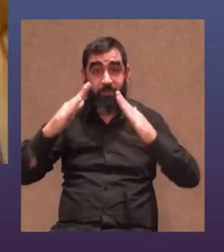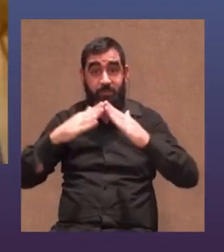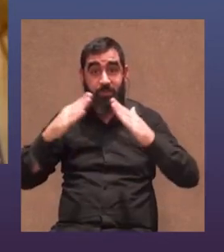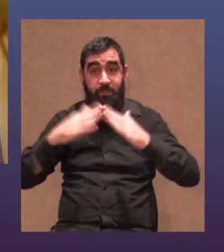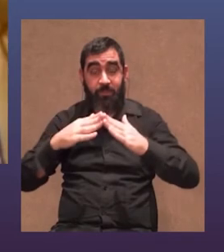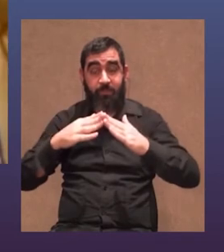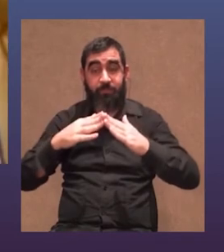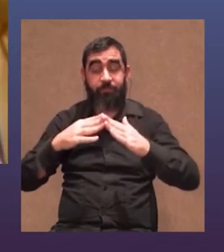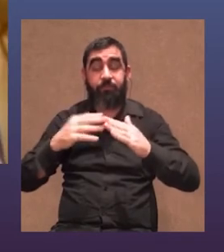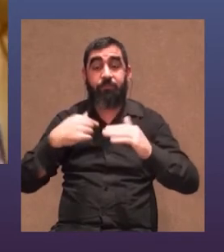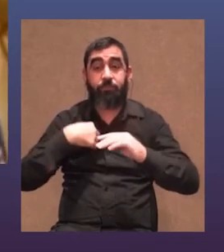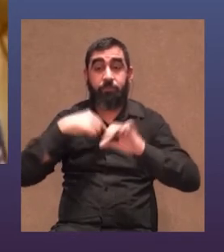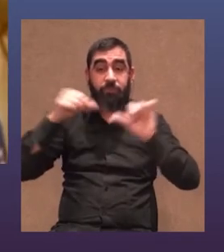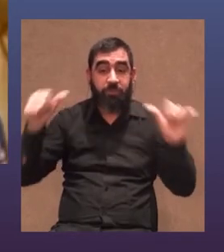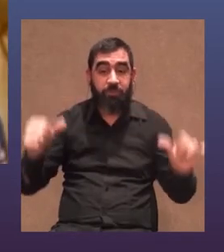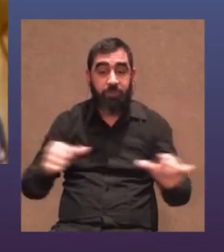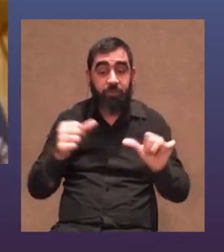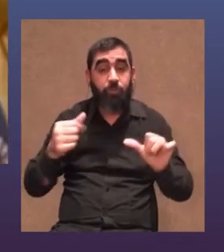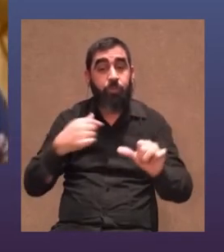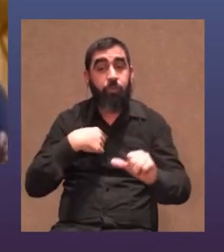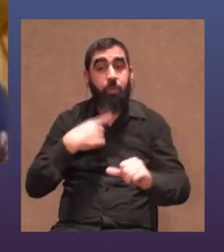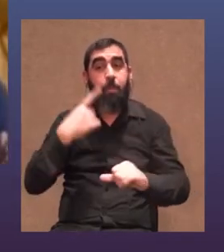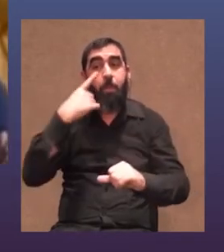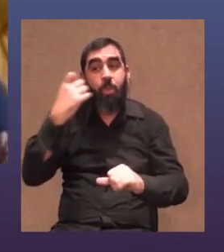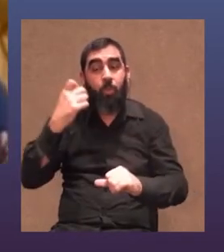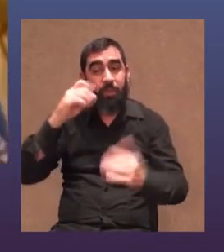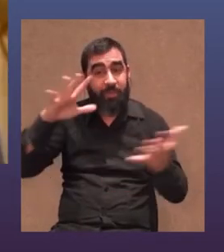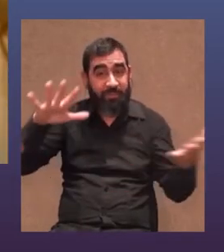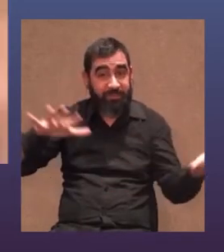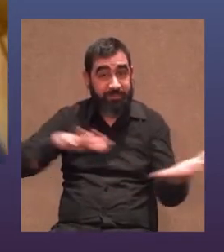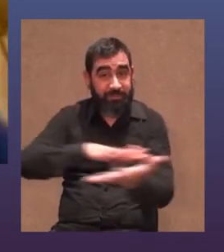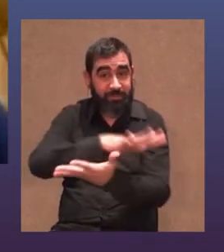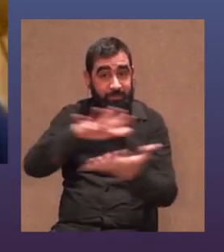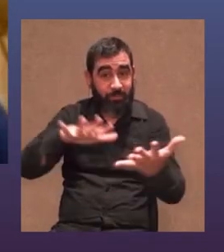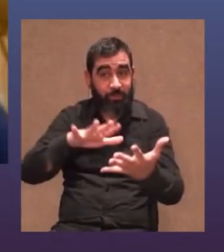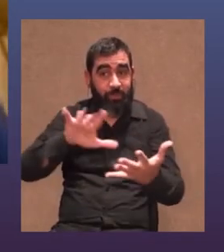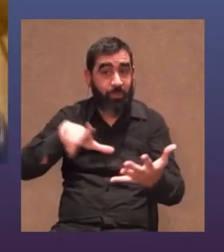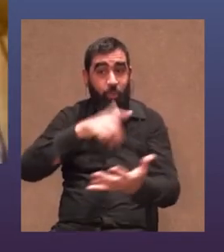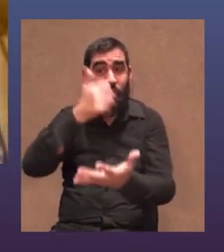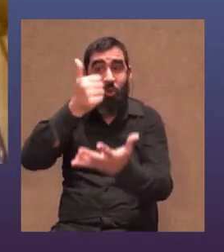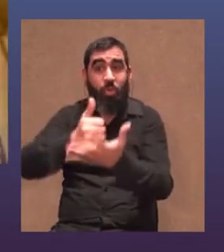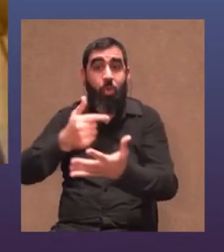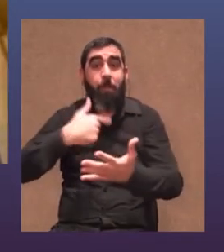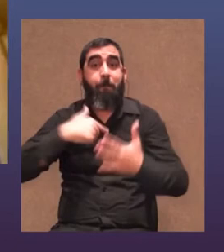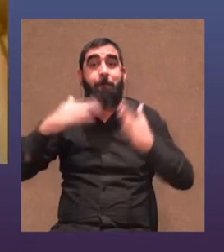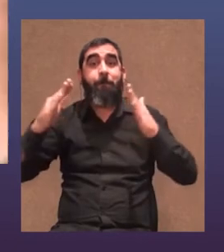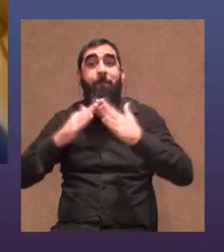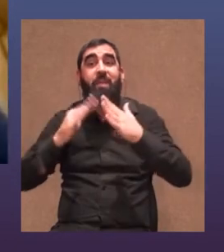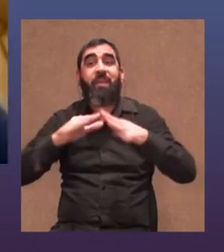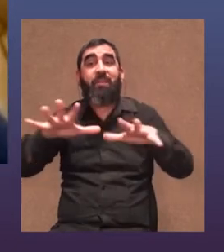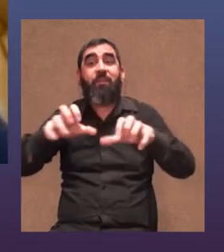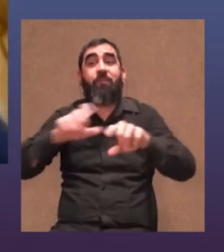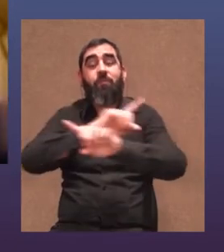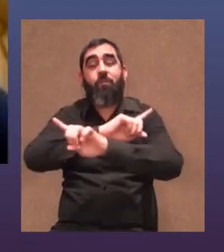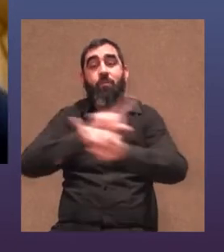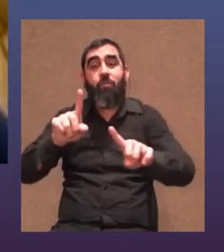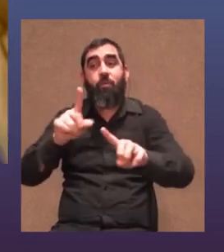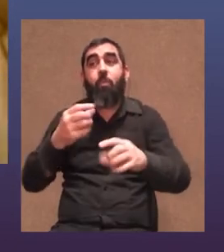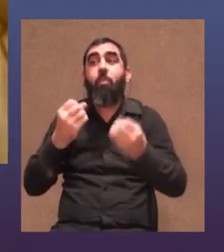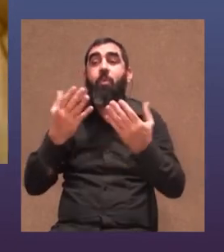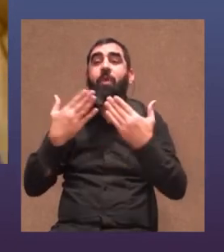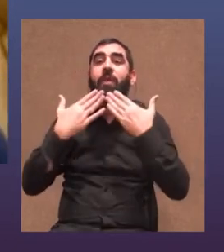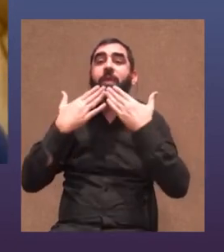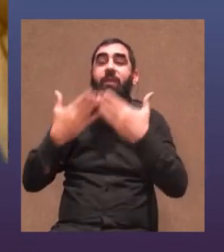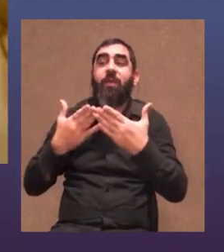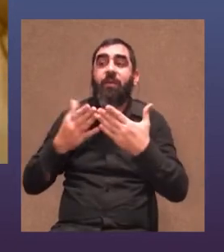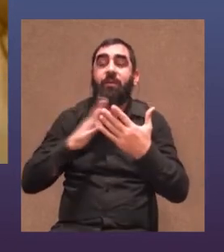me hicieron ver una realidad que no estar en la casa donde vivo, que gracias a